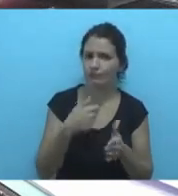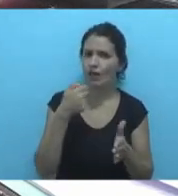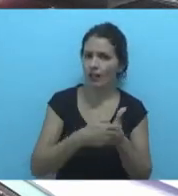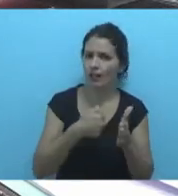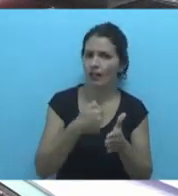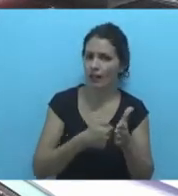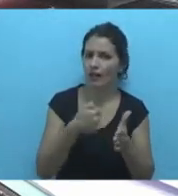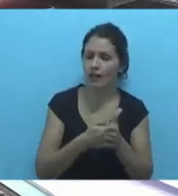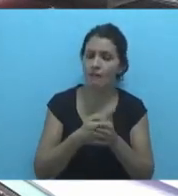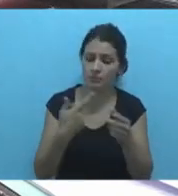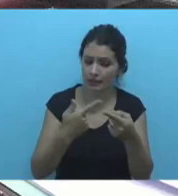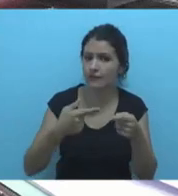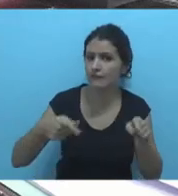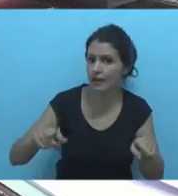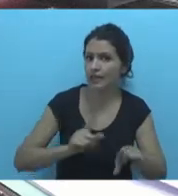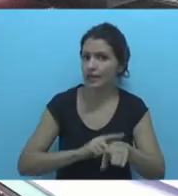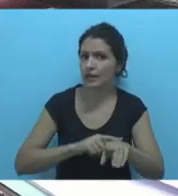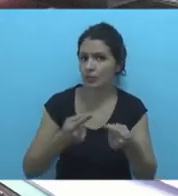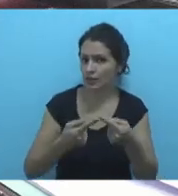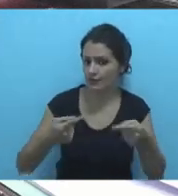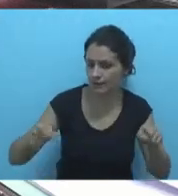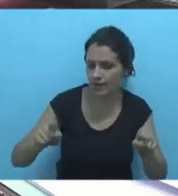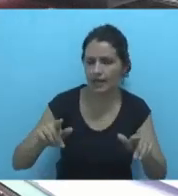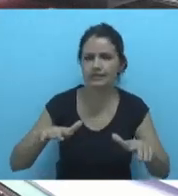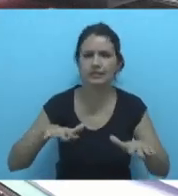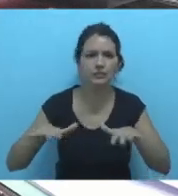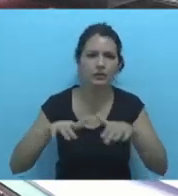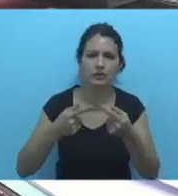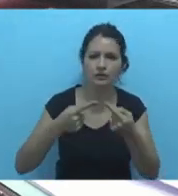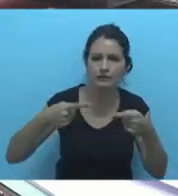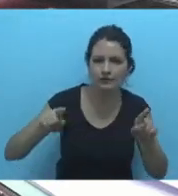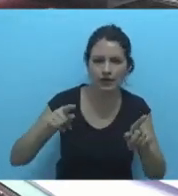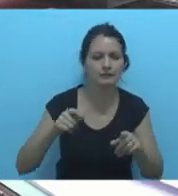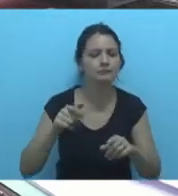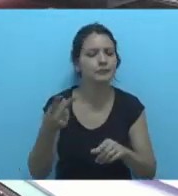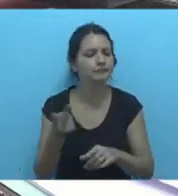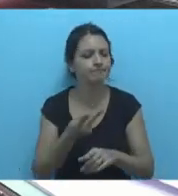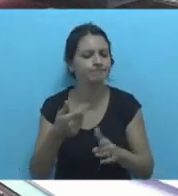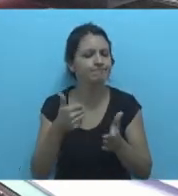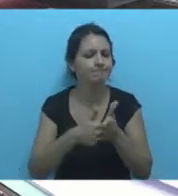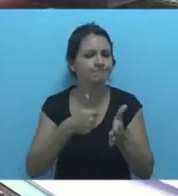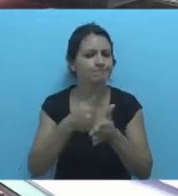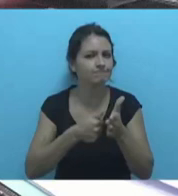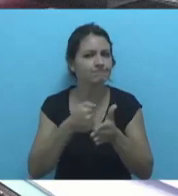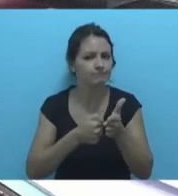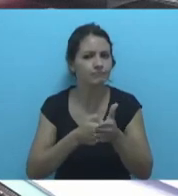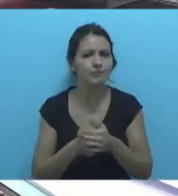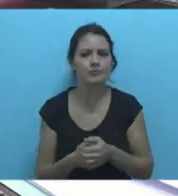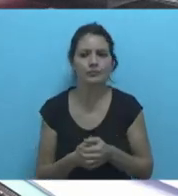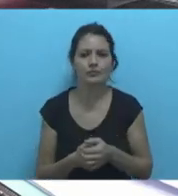combatieron en sus tiempos y desde sus lugares y con sus herramientas los periodos más difíciles de nuestra